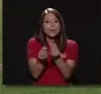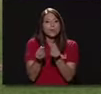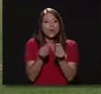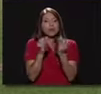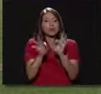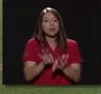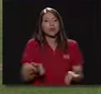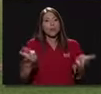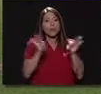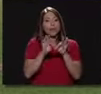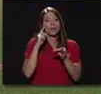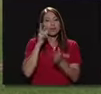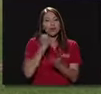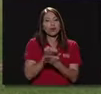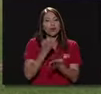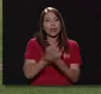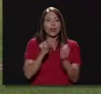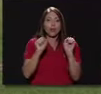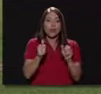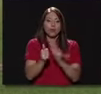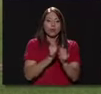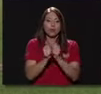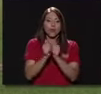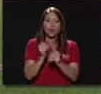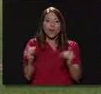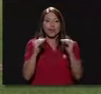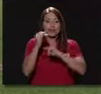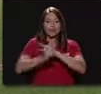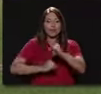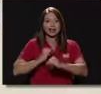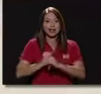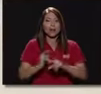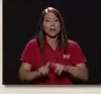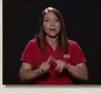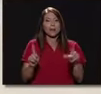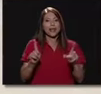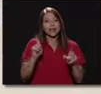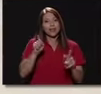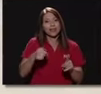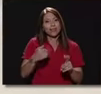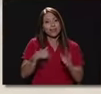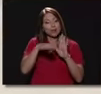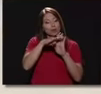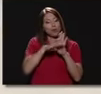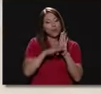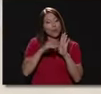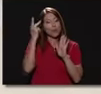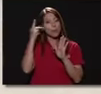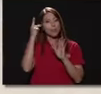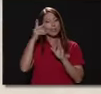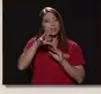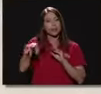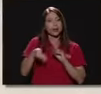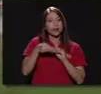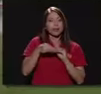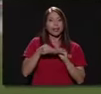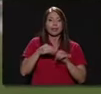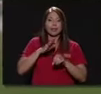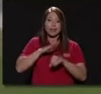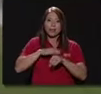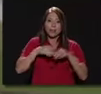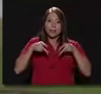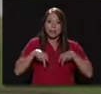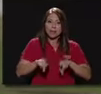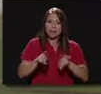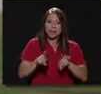productividad es muy importante para que una economía pueda ser competitiva a nivel internacional, pero se deben tener políticas complementarias que